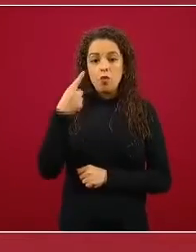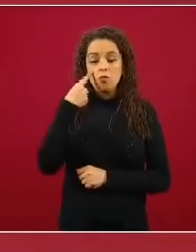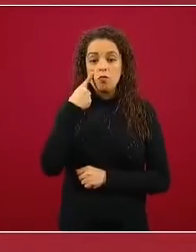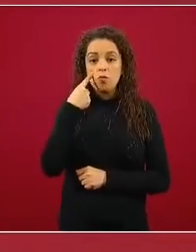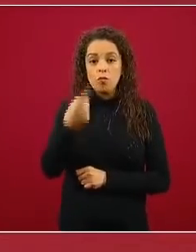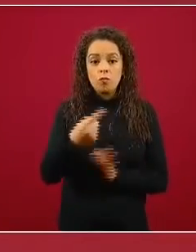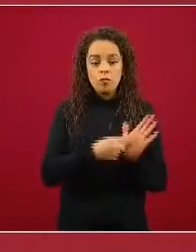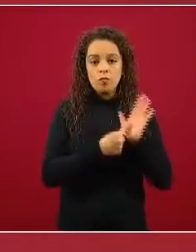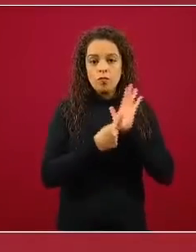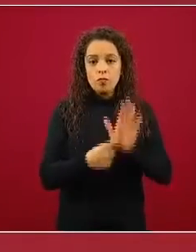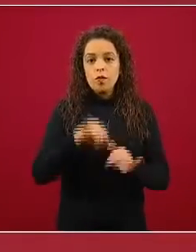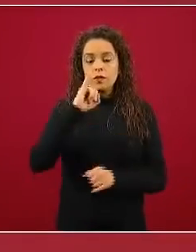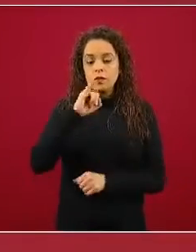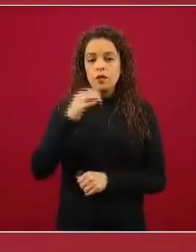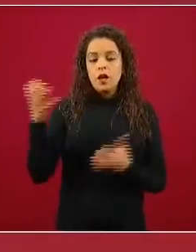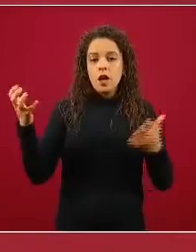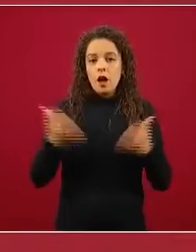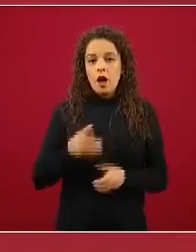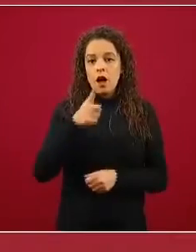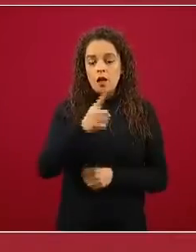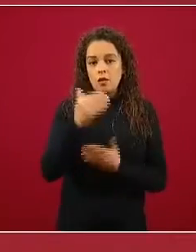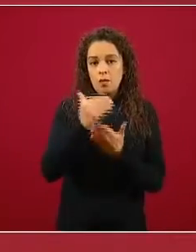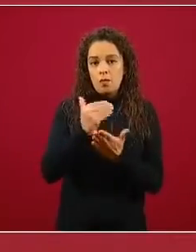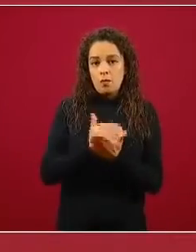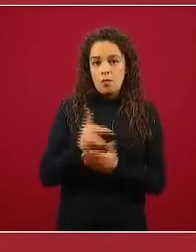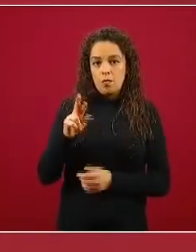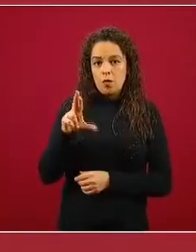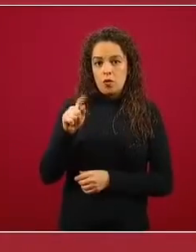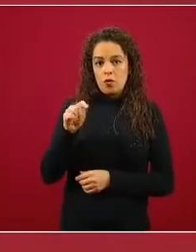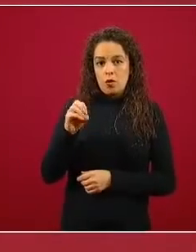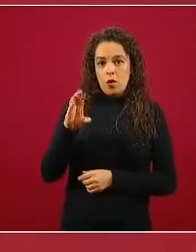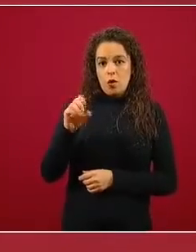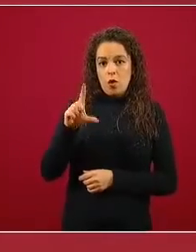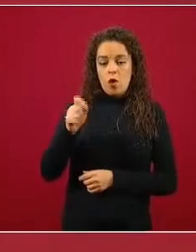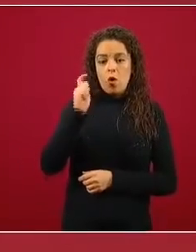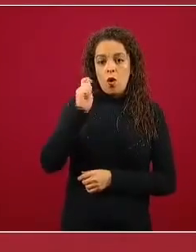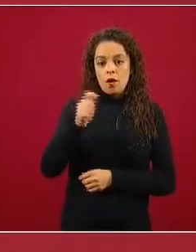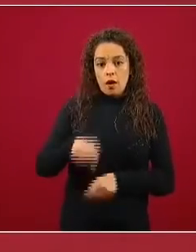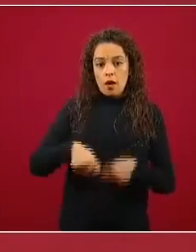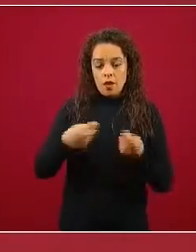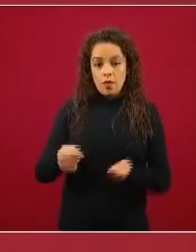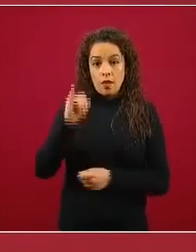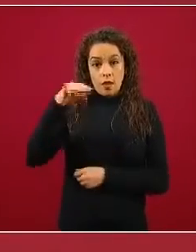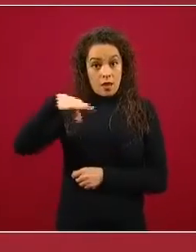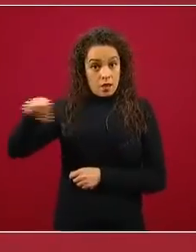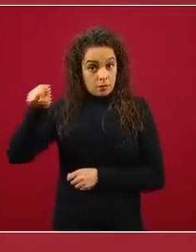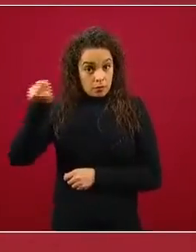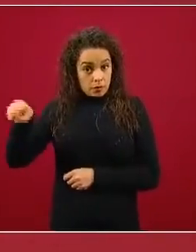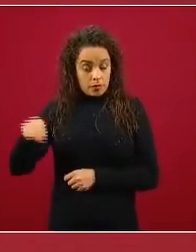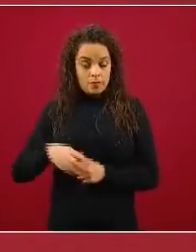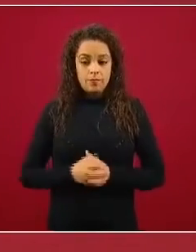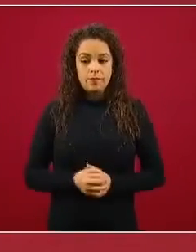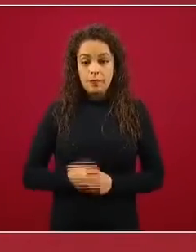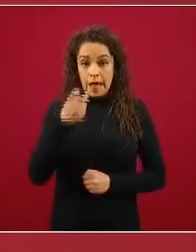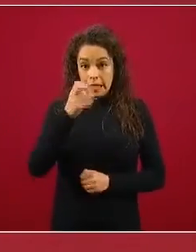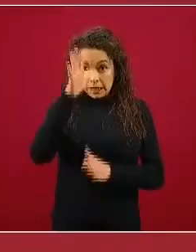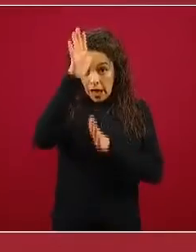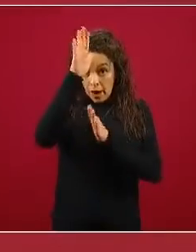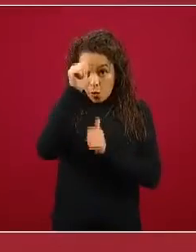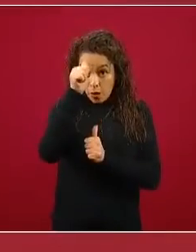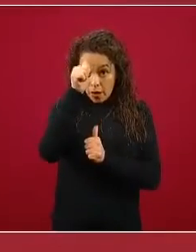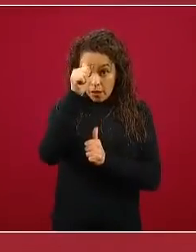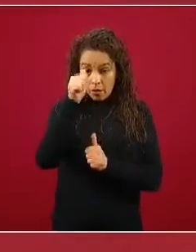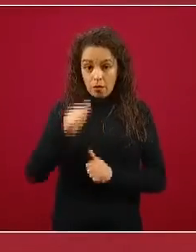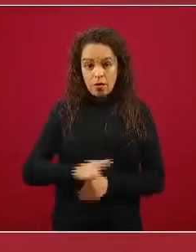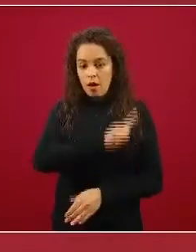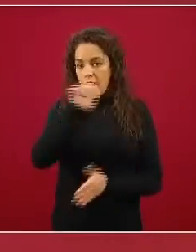los protocolos por parte del Seguro Social. Sin embargo, también en el propio acuerdo, y es algo que